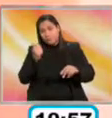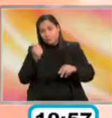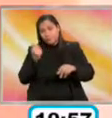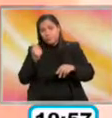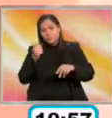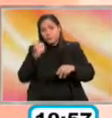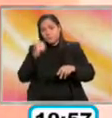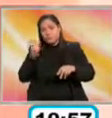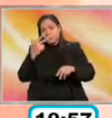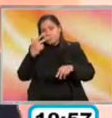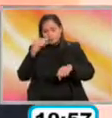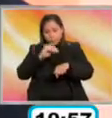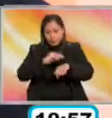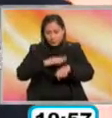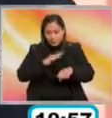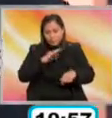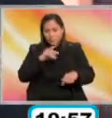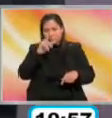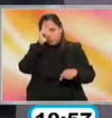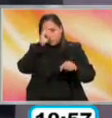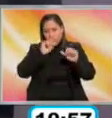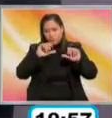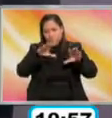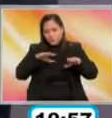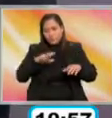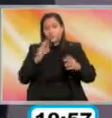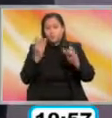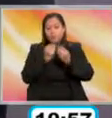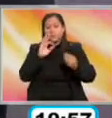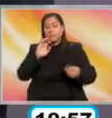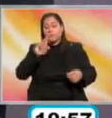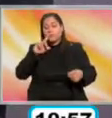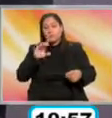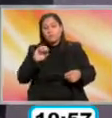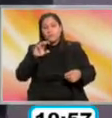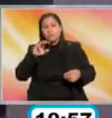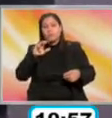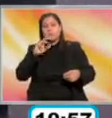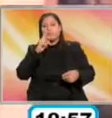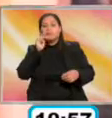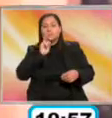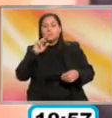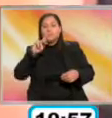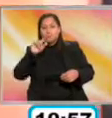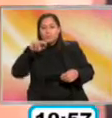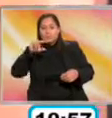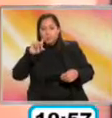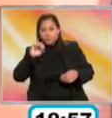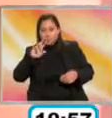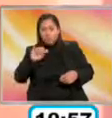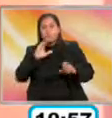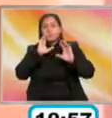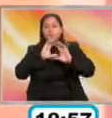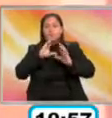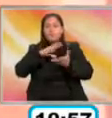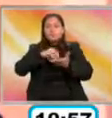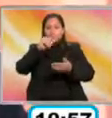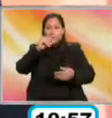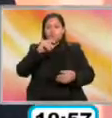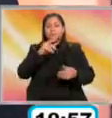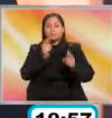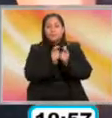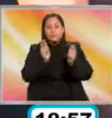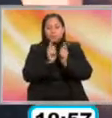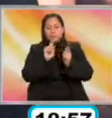Lunario este 23 de febrero. Viene un dueto con Fernanda de Con Fernanda Pandora. Meade de Pandora, la canción de Arena, una canción que cantaba el